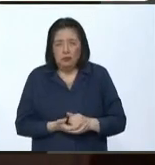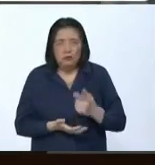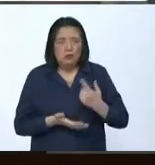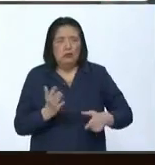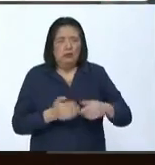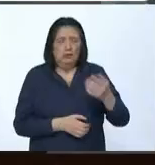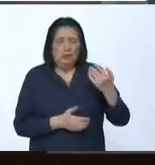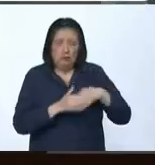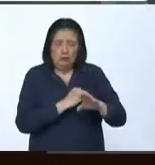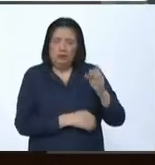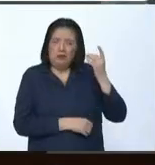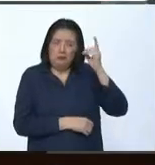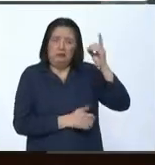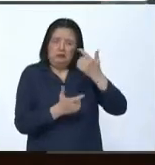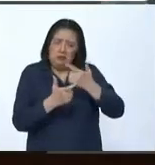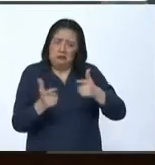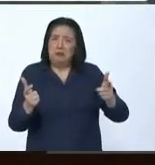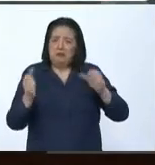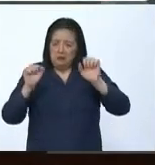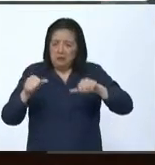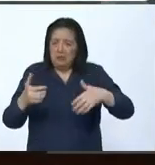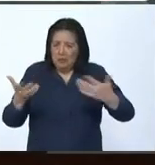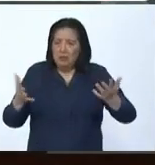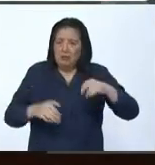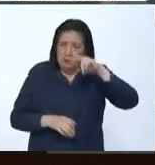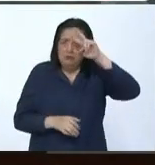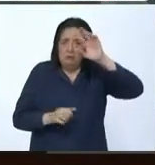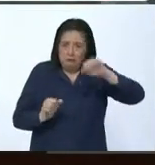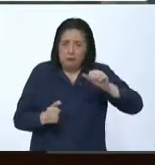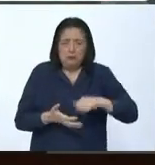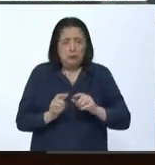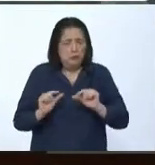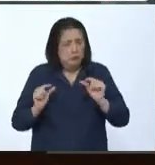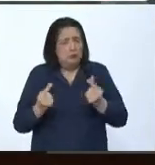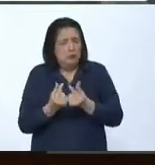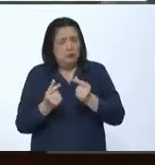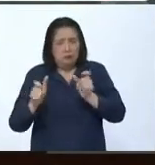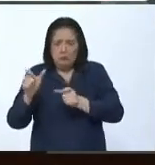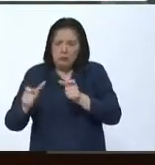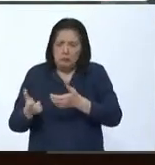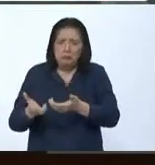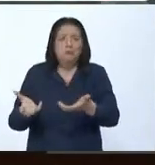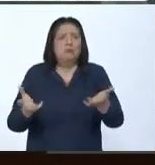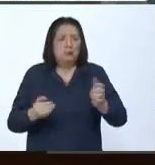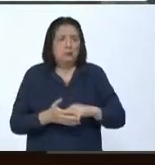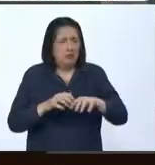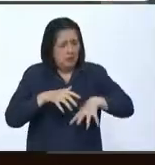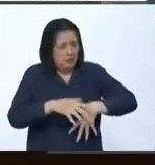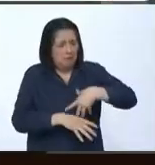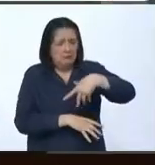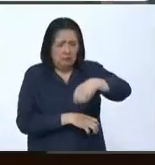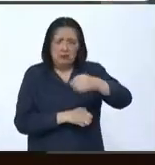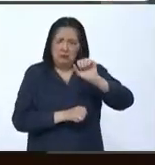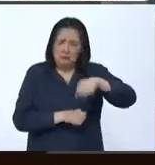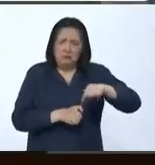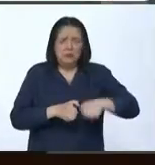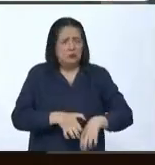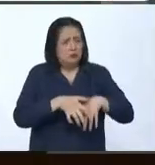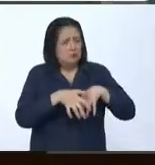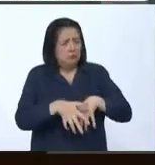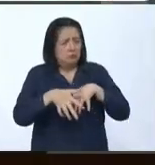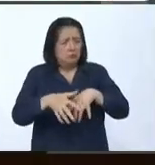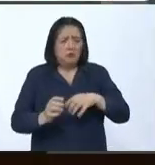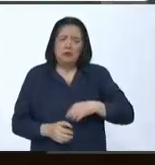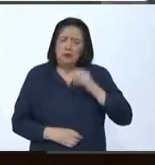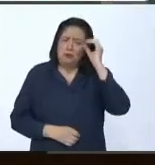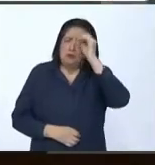de la democracia y las libertades que existen en el Perú, grupos de ciudadanos salieron a las calles a expresar sus